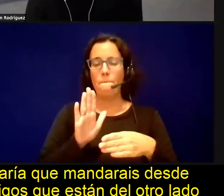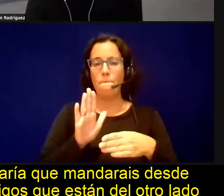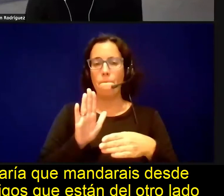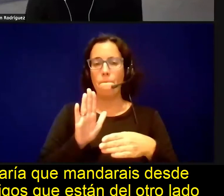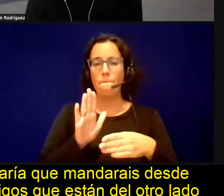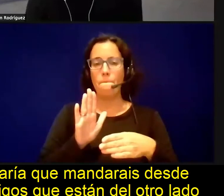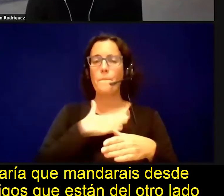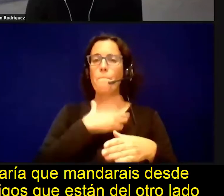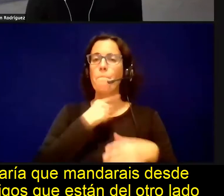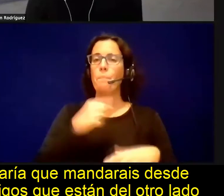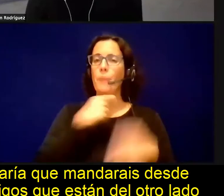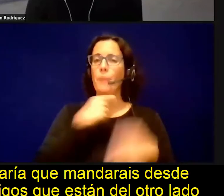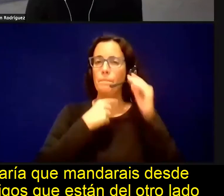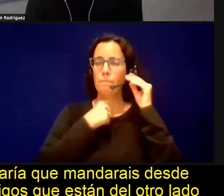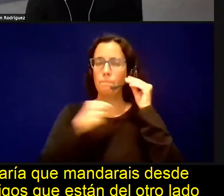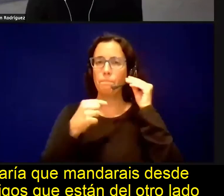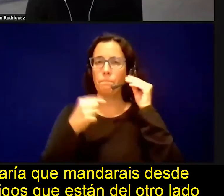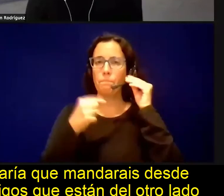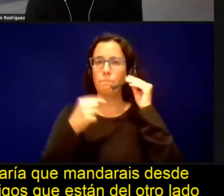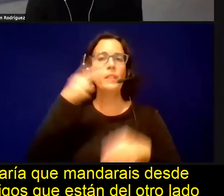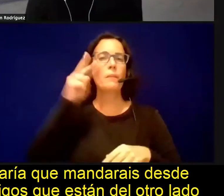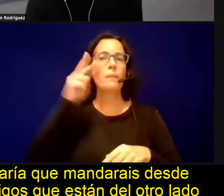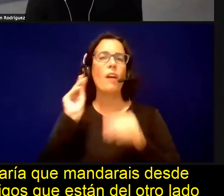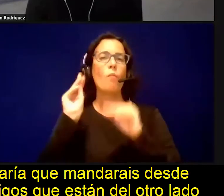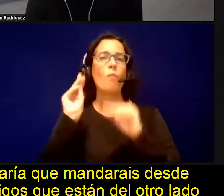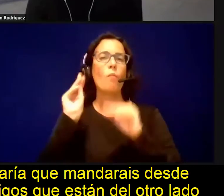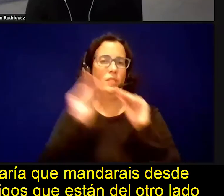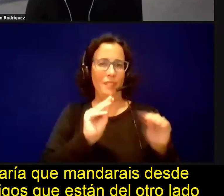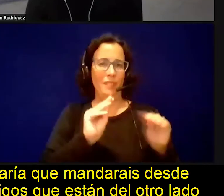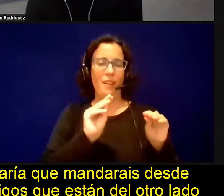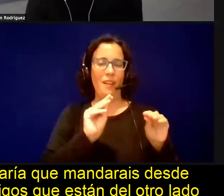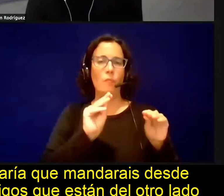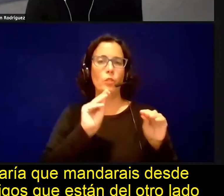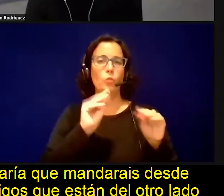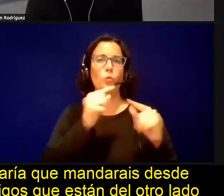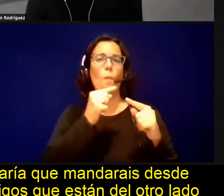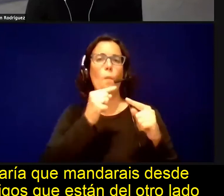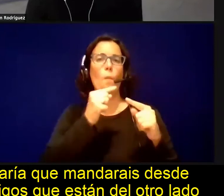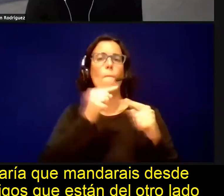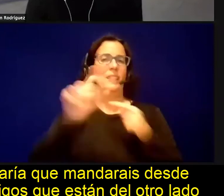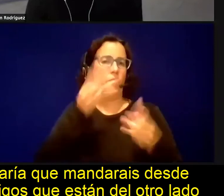vuestra experiencia un mensaje, ¿no? Un mensaje a todos los amigos que están al otro lado ahora mismo,